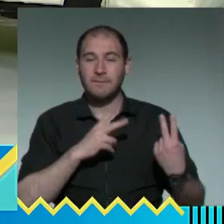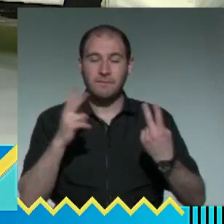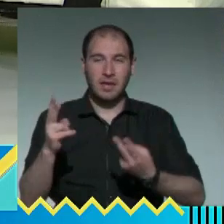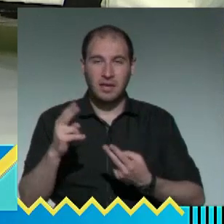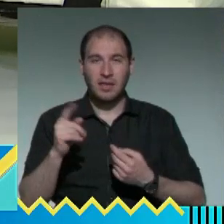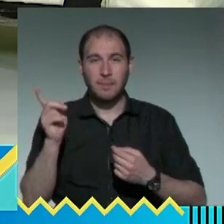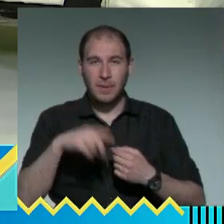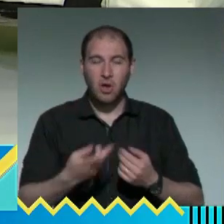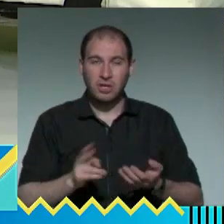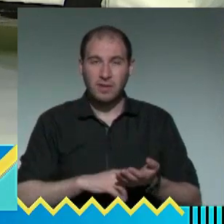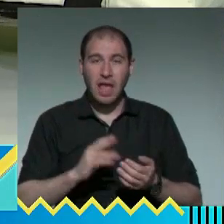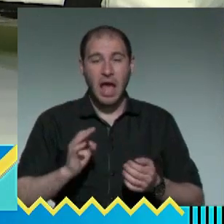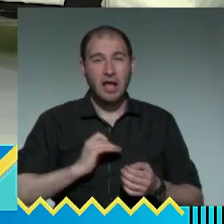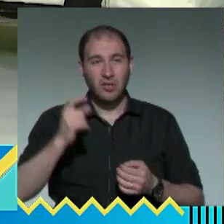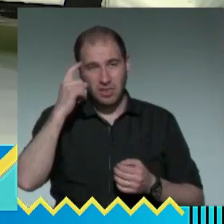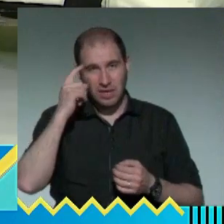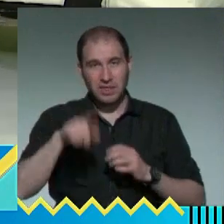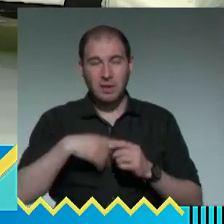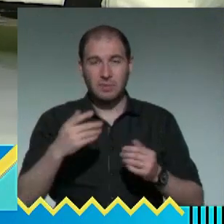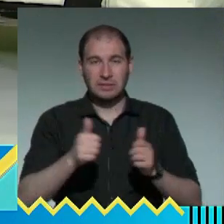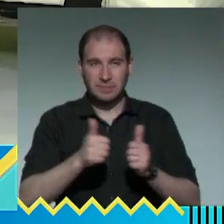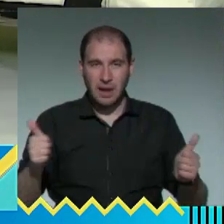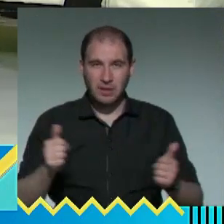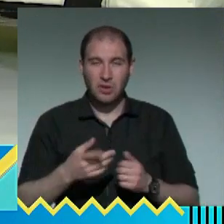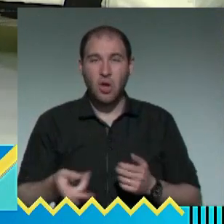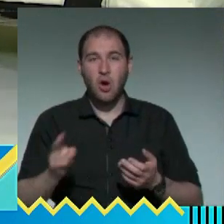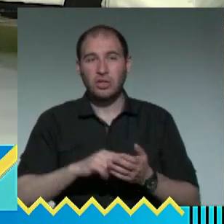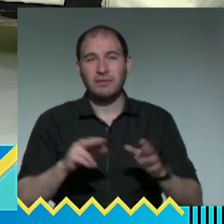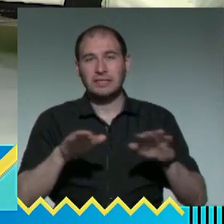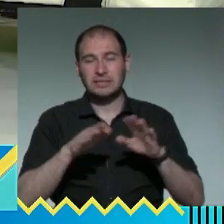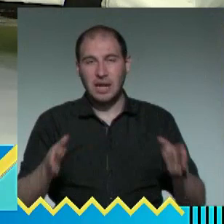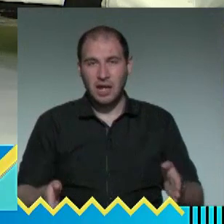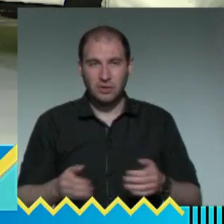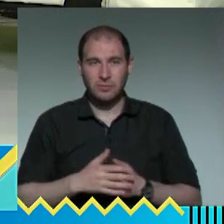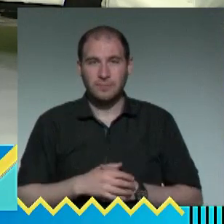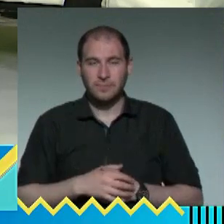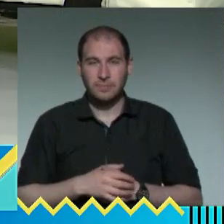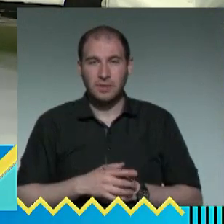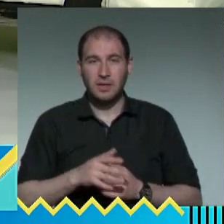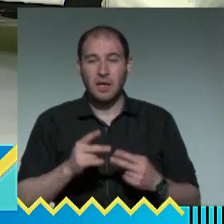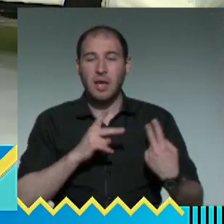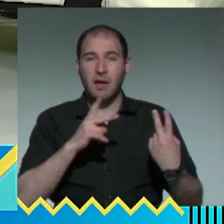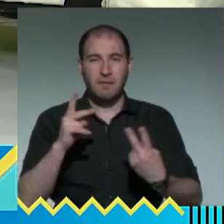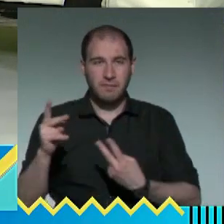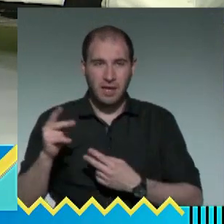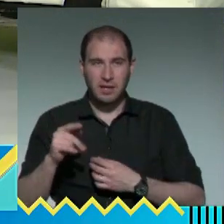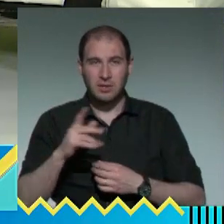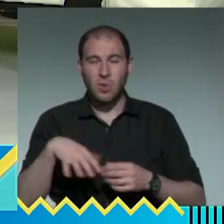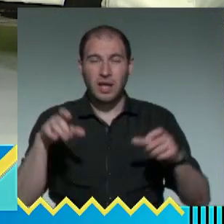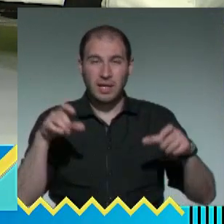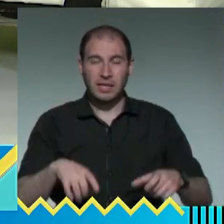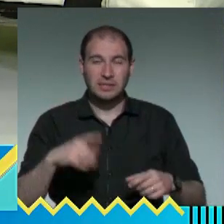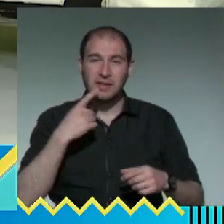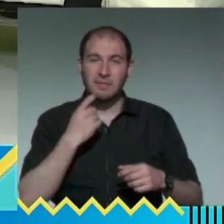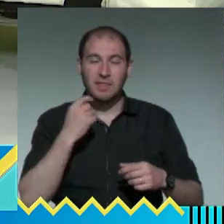Verás Volver, después de 10 años de haber estado separados, vuelven a los escenarios en esa gira de Me Verás Volver, en el Monumental,